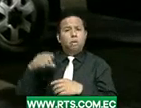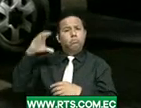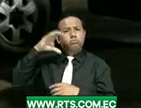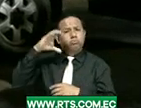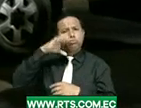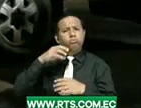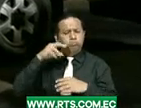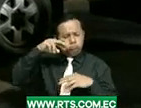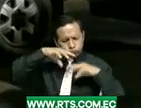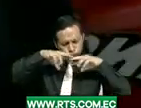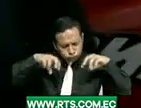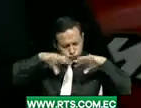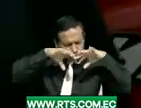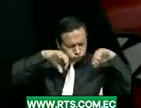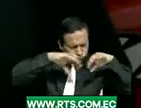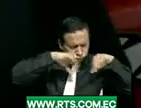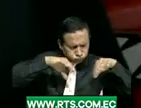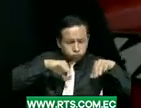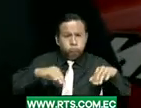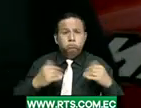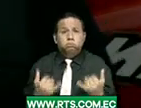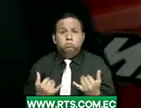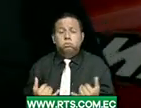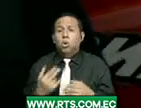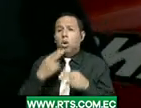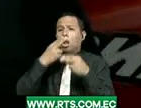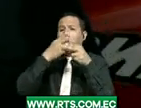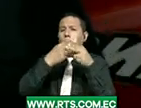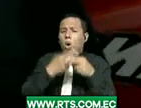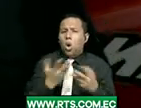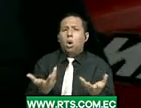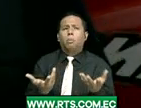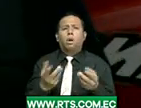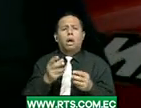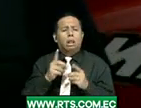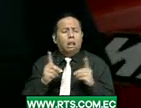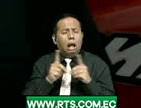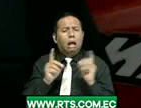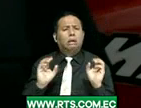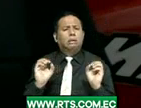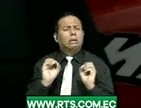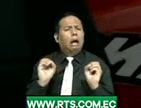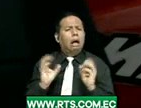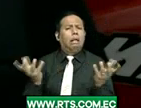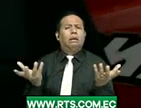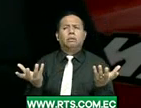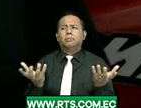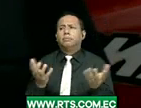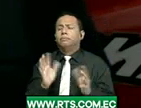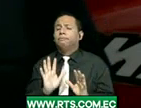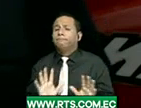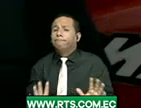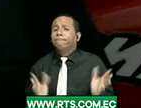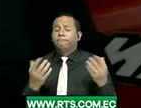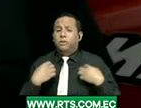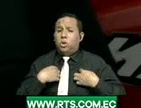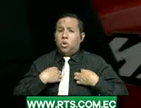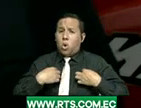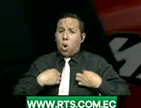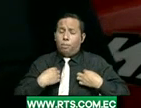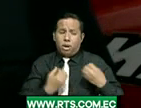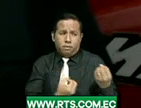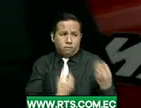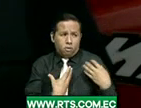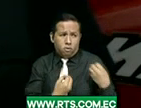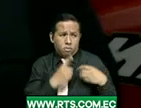su búsqueda. Al momento no tenemos nombres, no tenemos datos, tenemos las vestimentas que nos decían que y en cámara